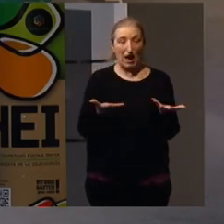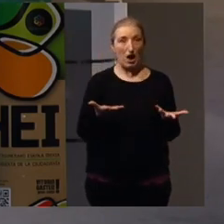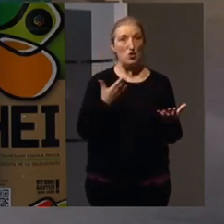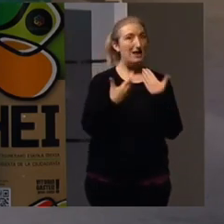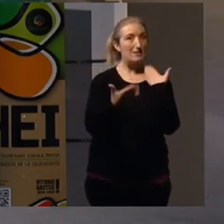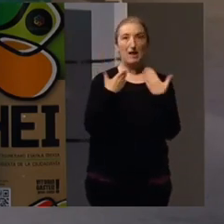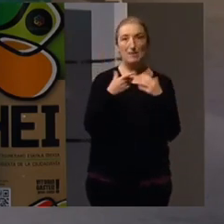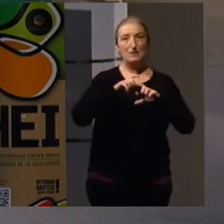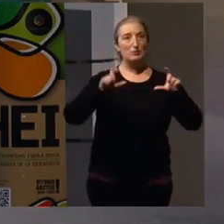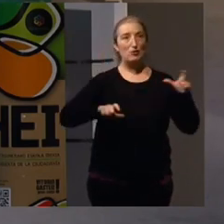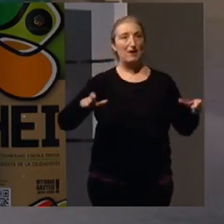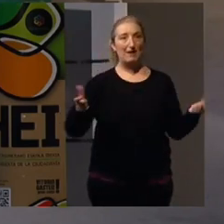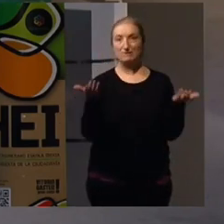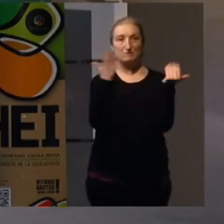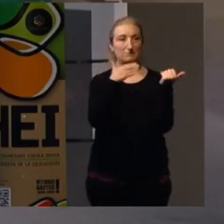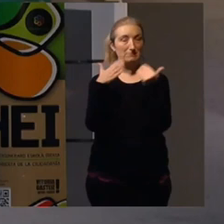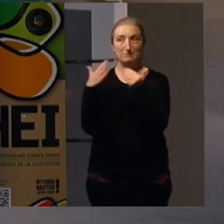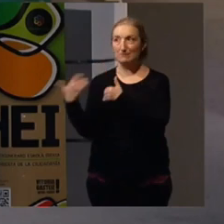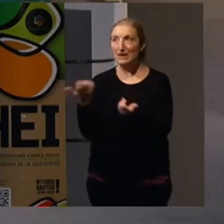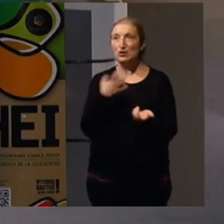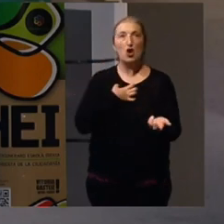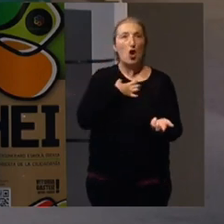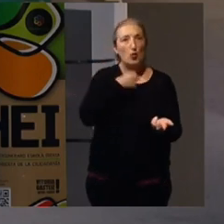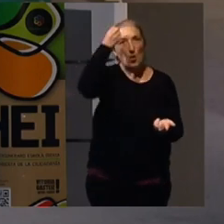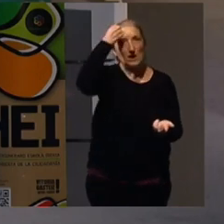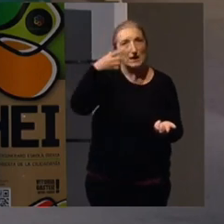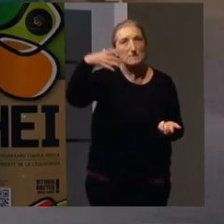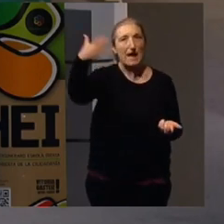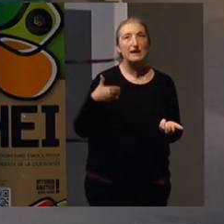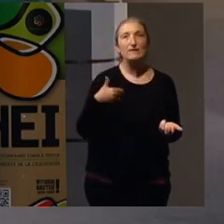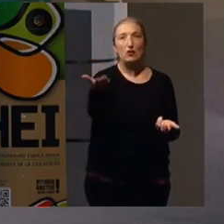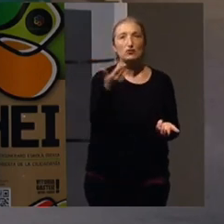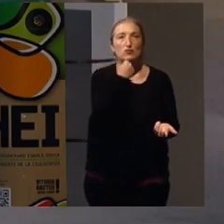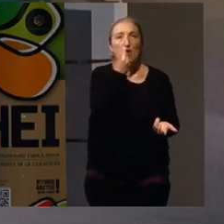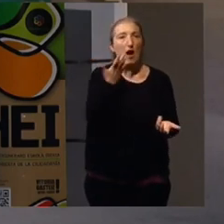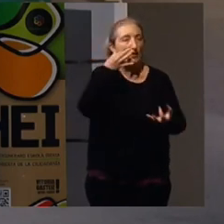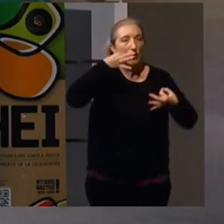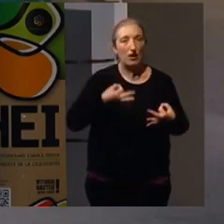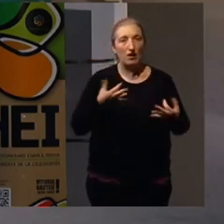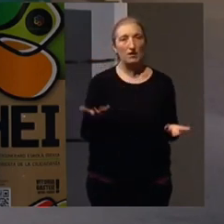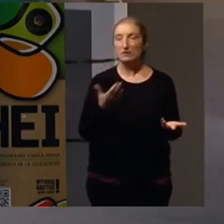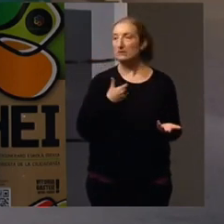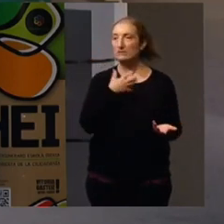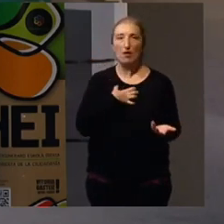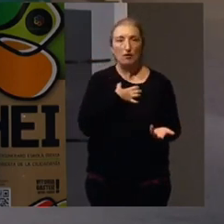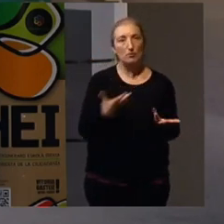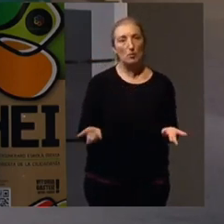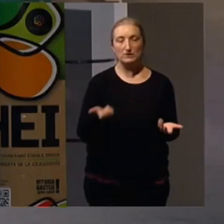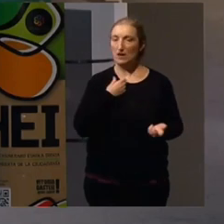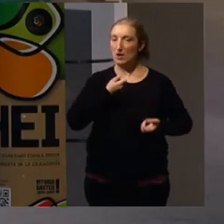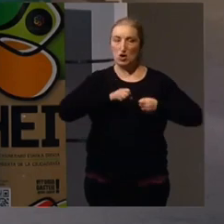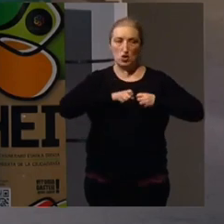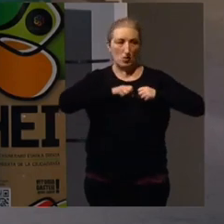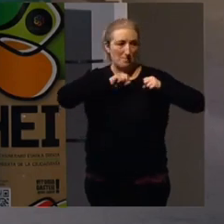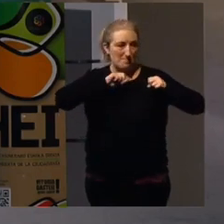en la conversación colectiva, pues nos cuesta mucho imaginarlo para nosotros también. Entonces, de alguna manera es como que lo macro,